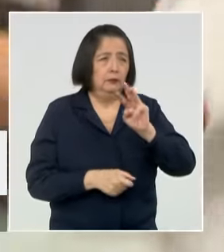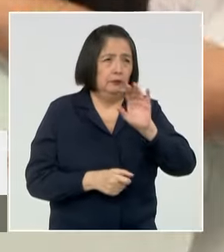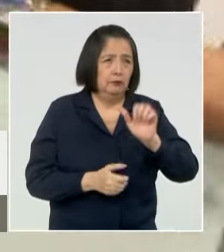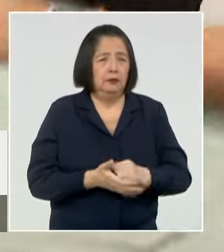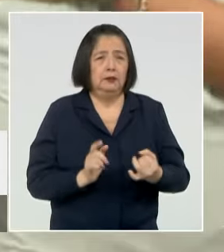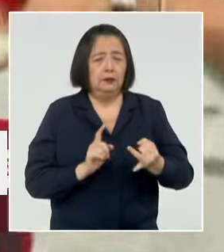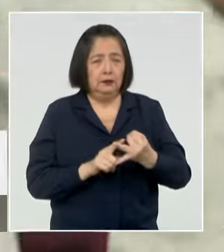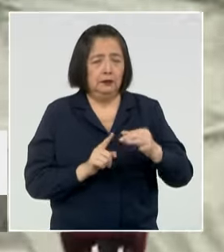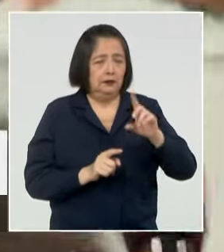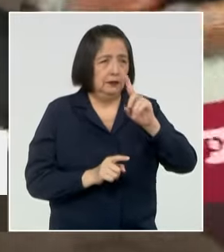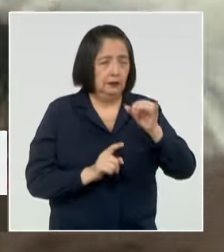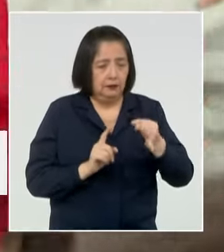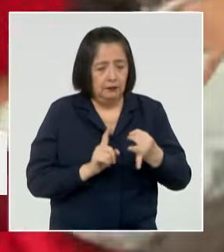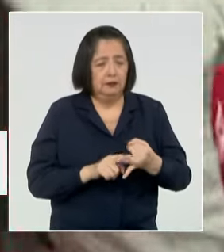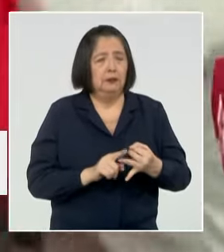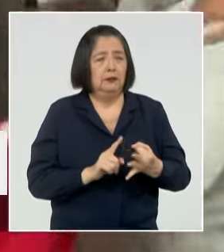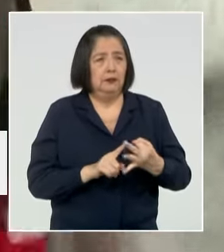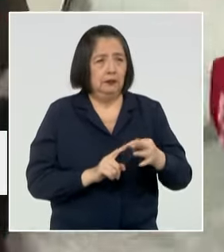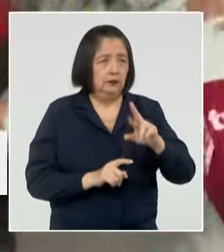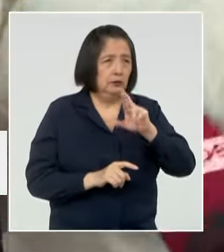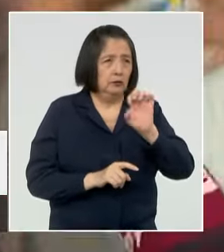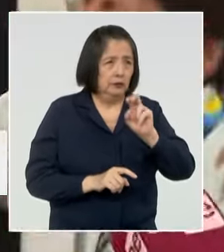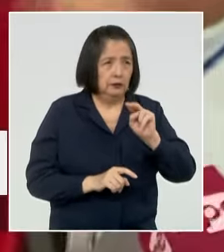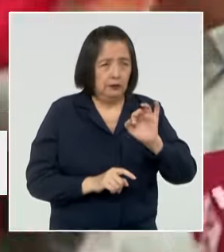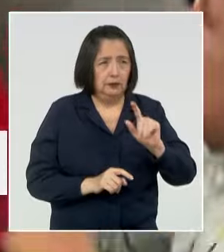Diana González y a la congresista Rosángela Barbarán.